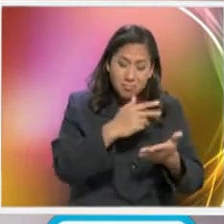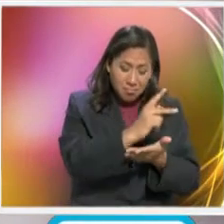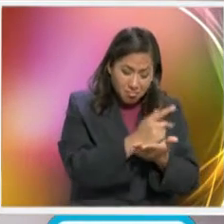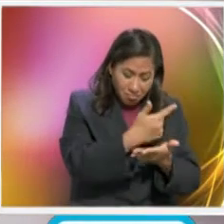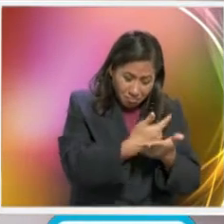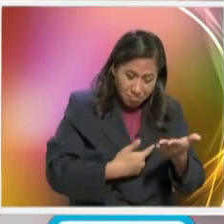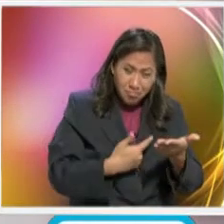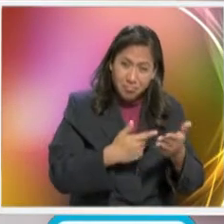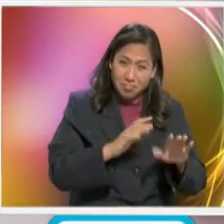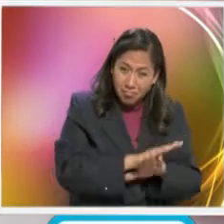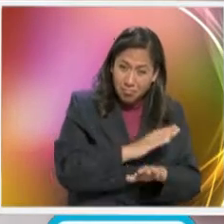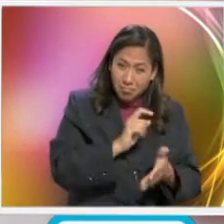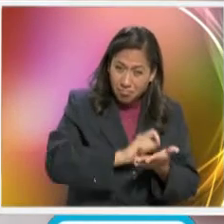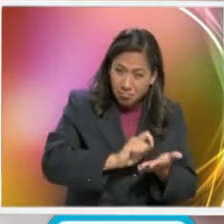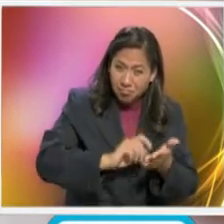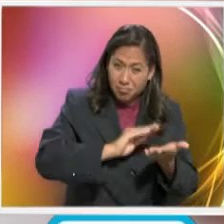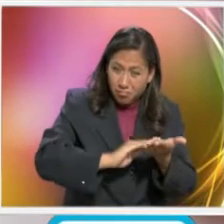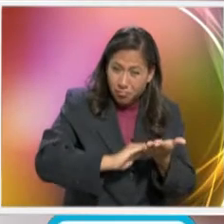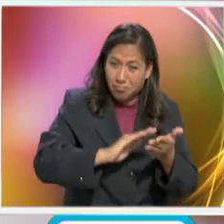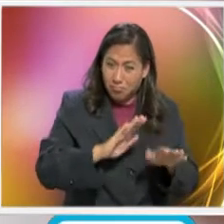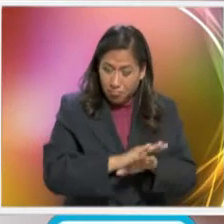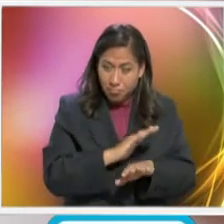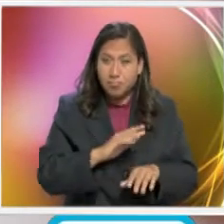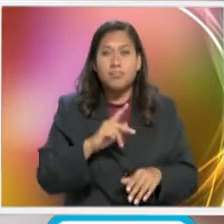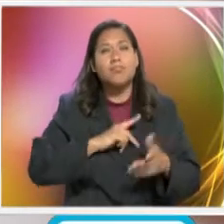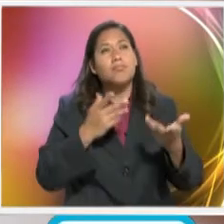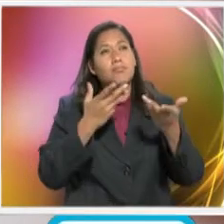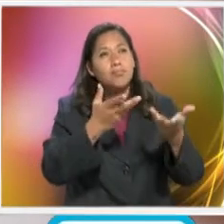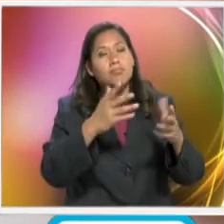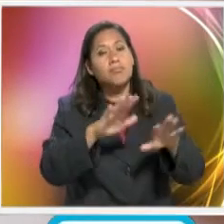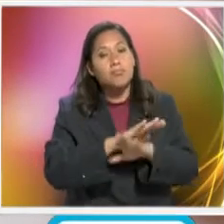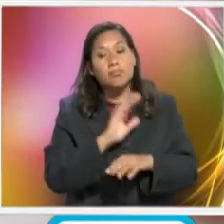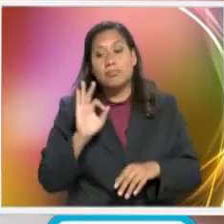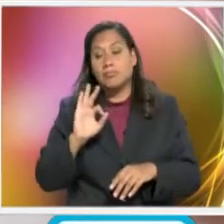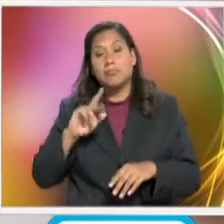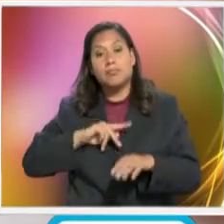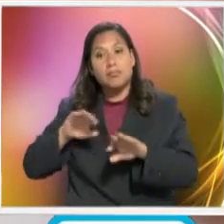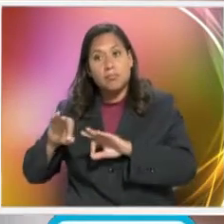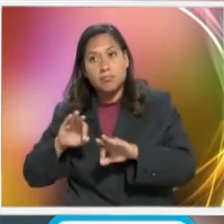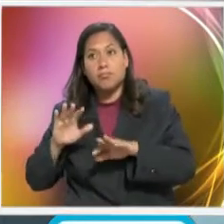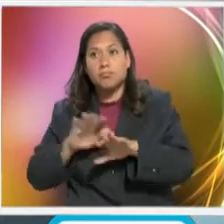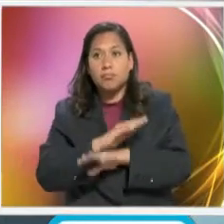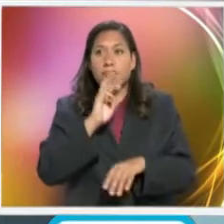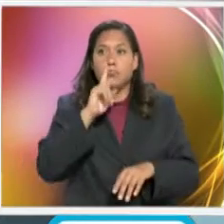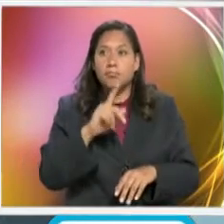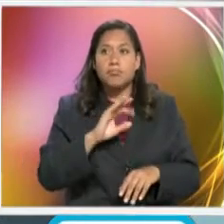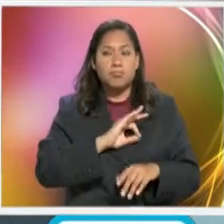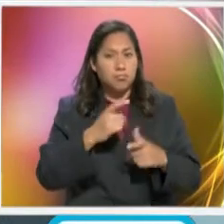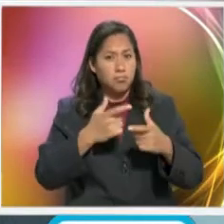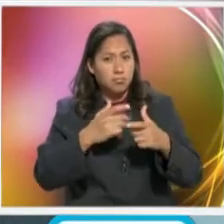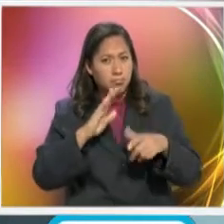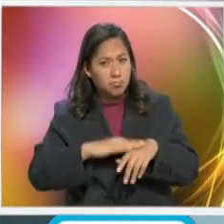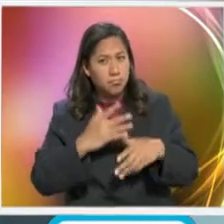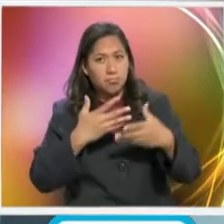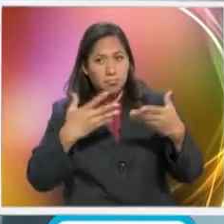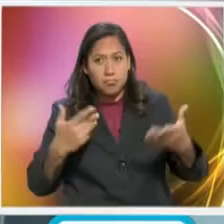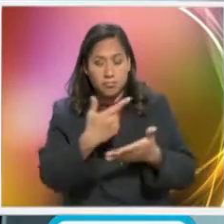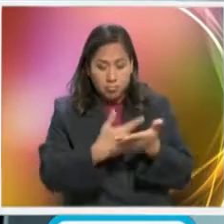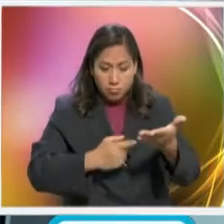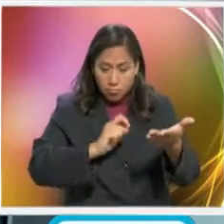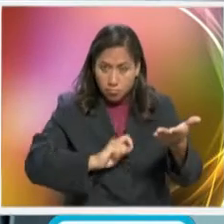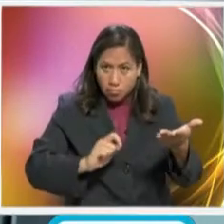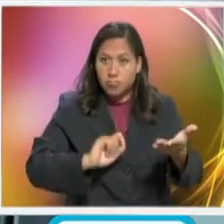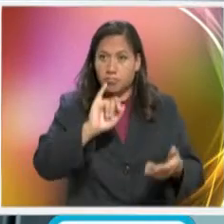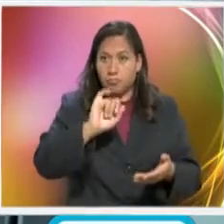luego. Desde ¿Van luego. cambiando nuestros deseos con el tiempo, tal vez porque nuestro trabajo cambió, mejoró y podemos Sí. ampliarla de alguna Claro, manera? tienes una lista